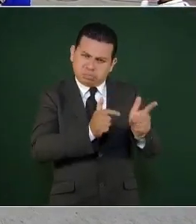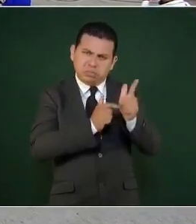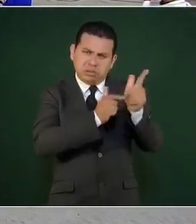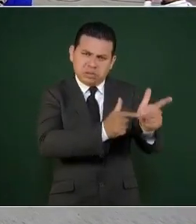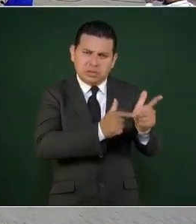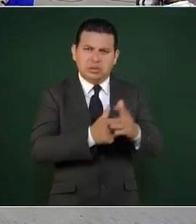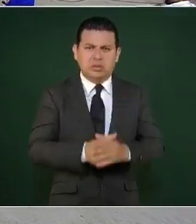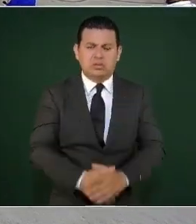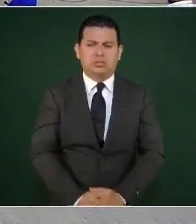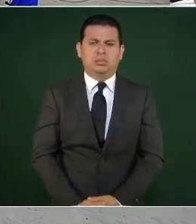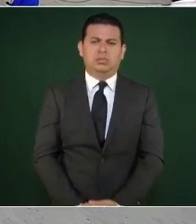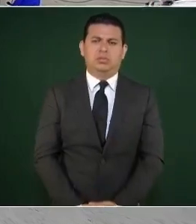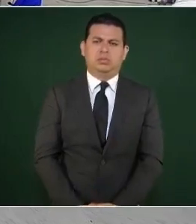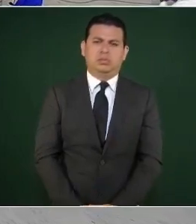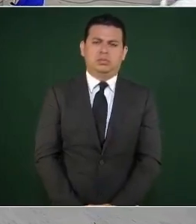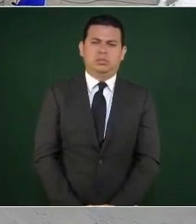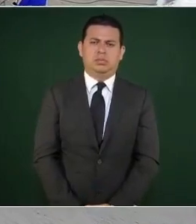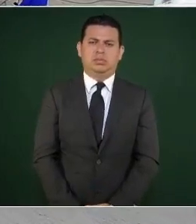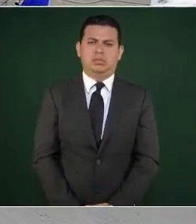pasa